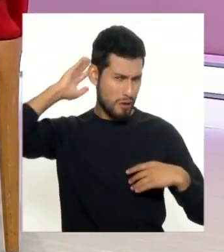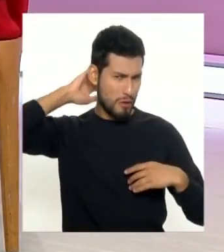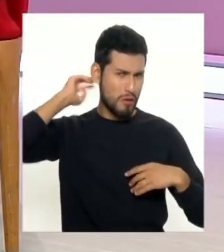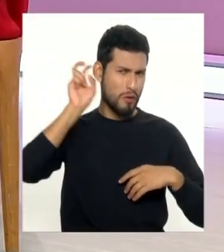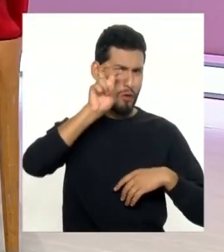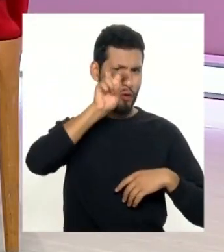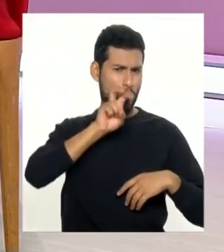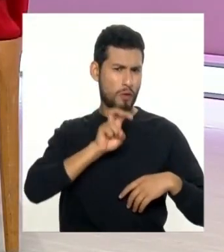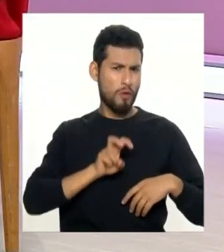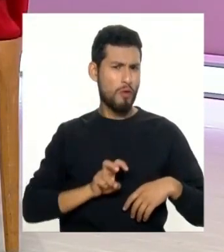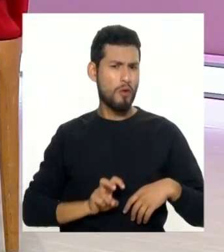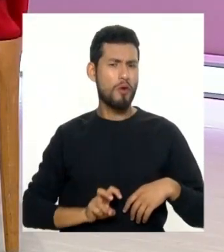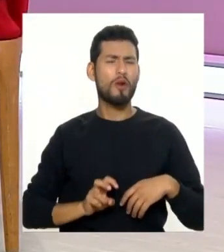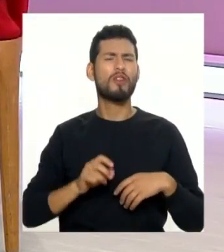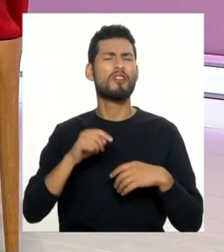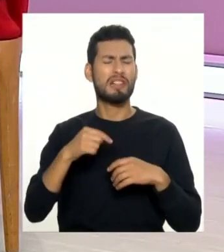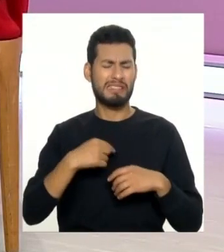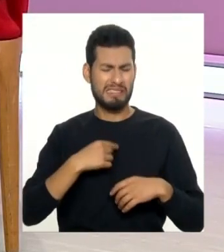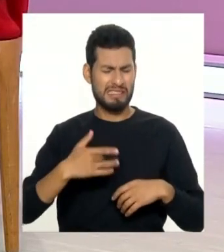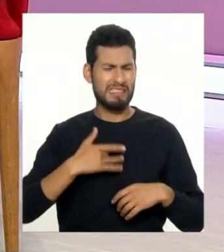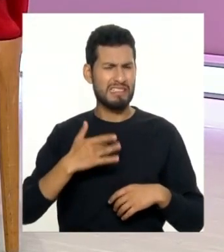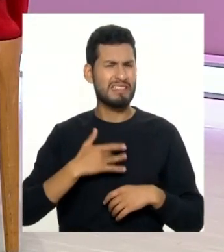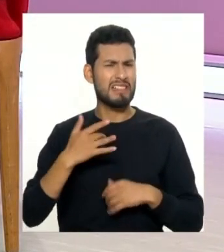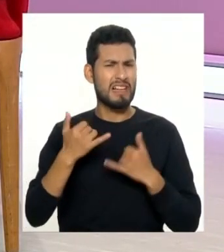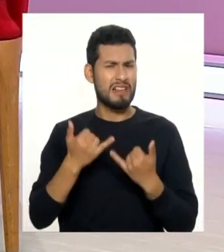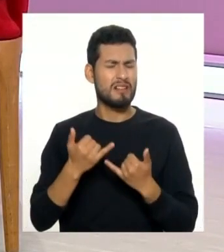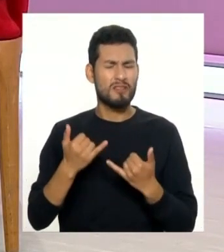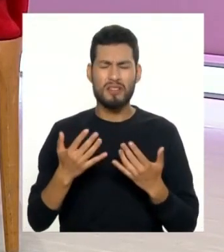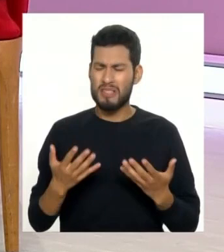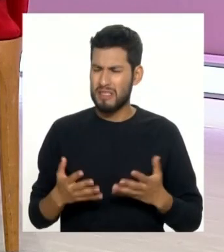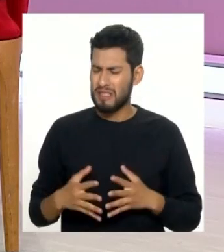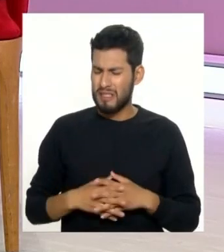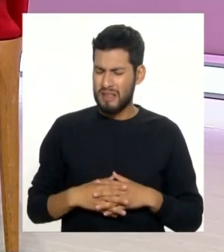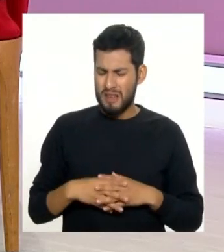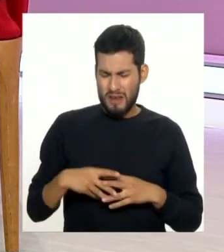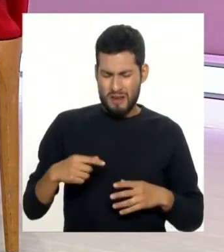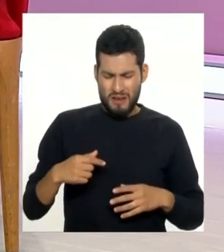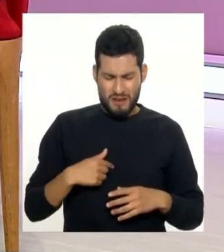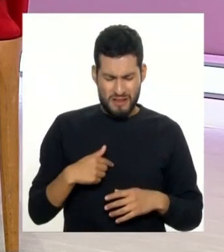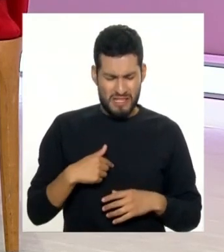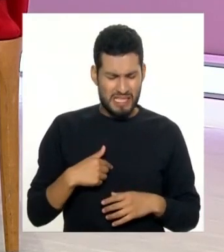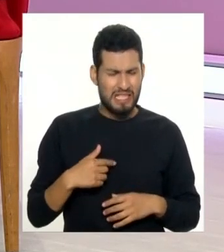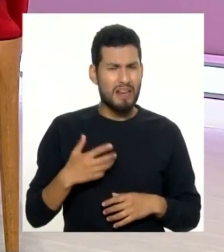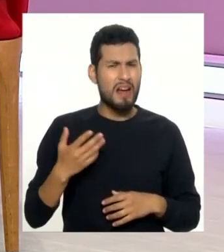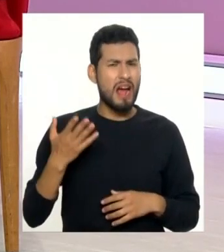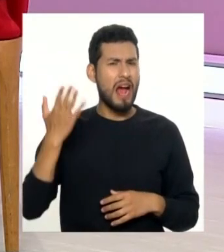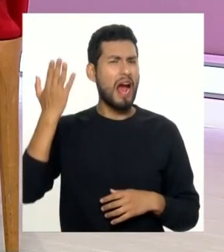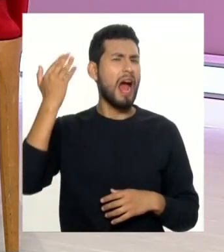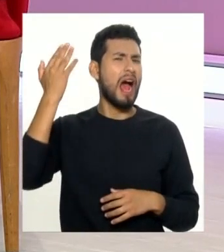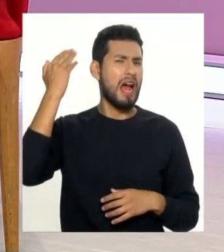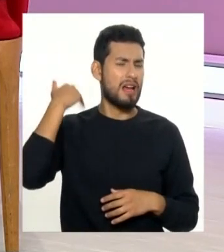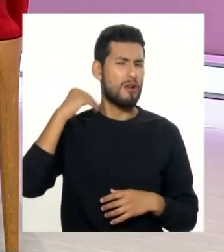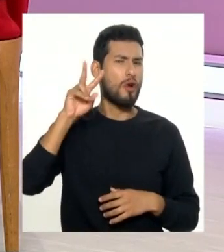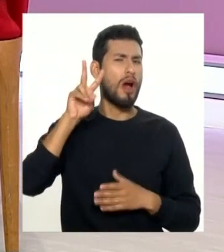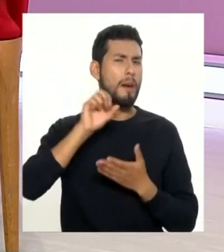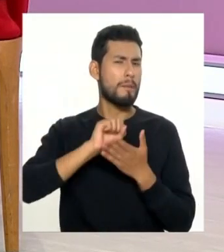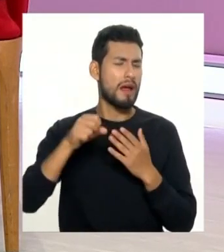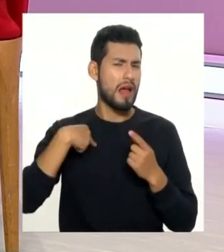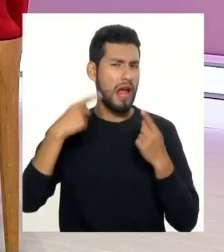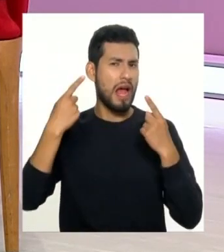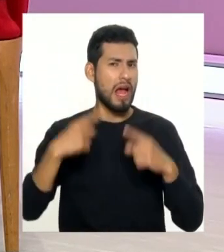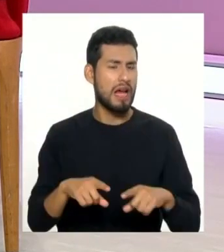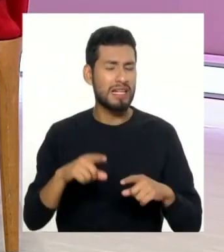Y lo que estoy sintiendo en este momento es por lo que a mí me pasó hace 2 meses, un tema